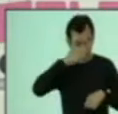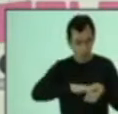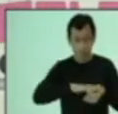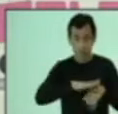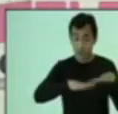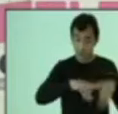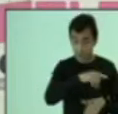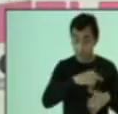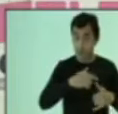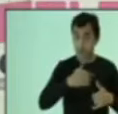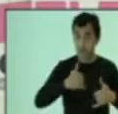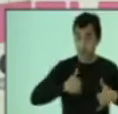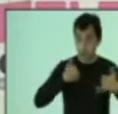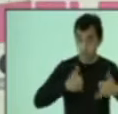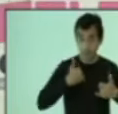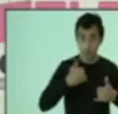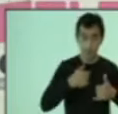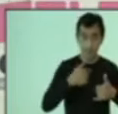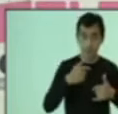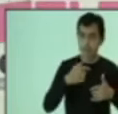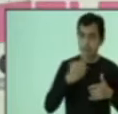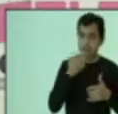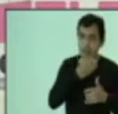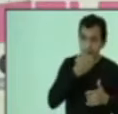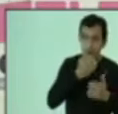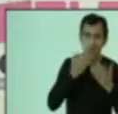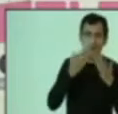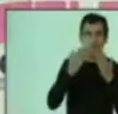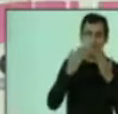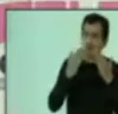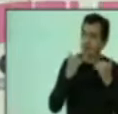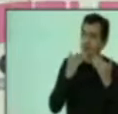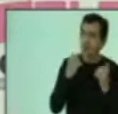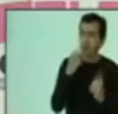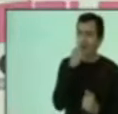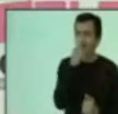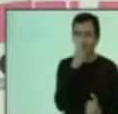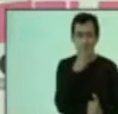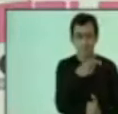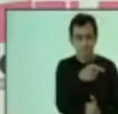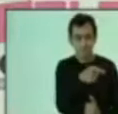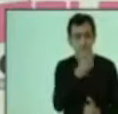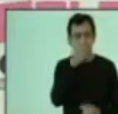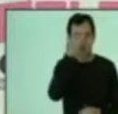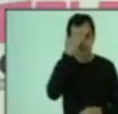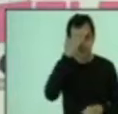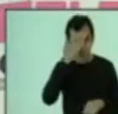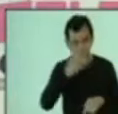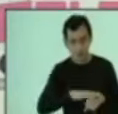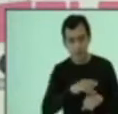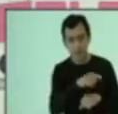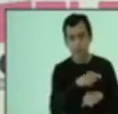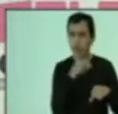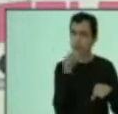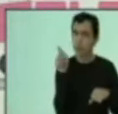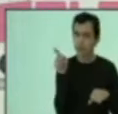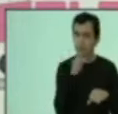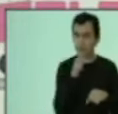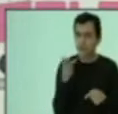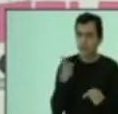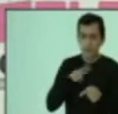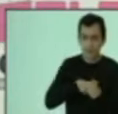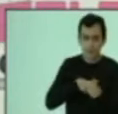es principalmente por la falta de oferta educativa y tenemos que también tener plena conciencia que al igual que con el hospital, también